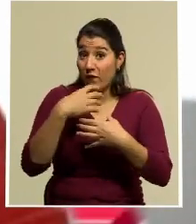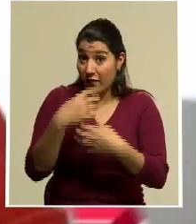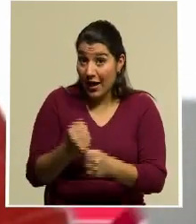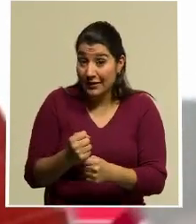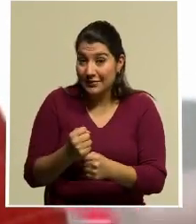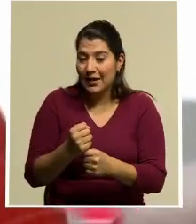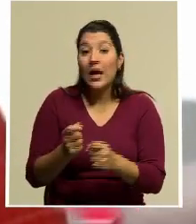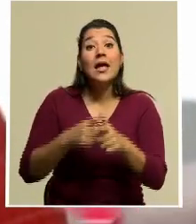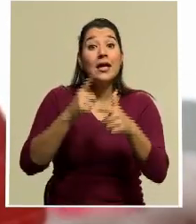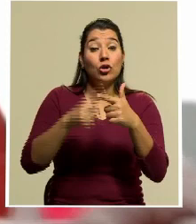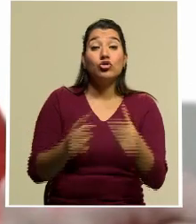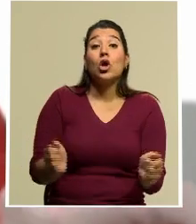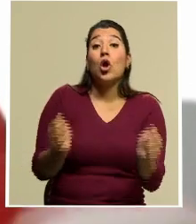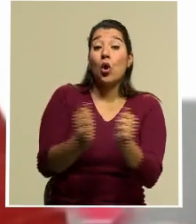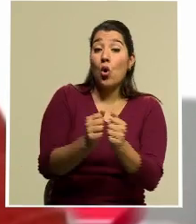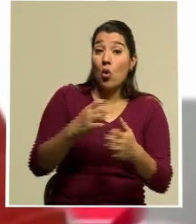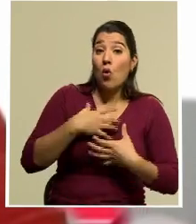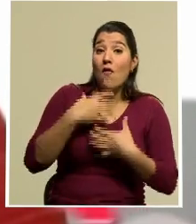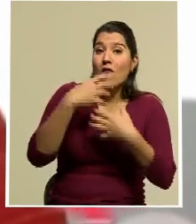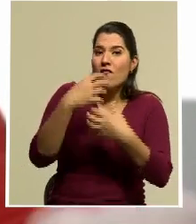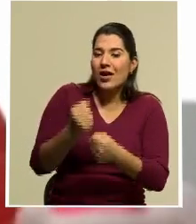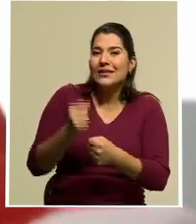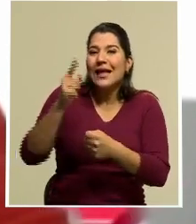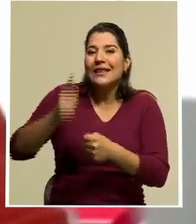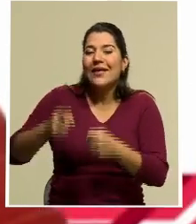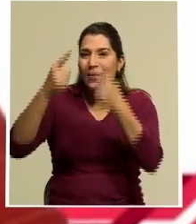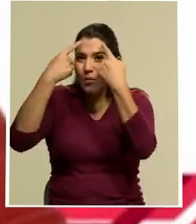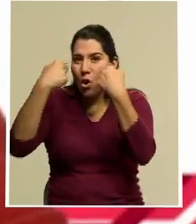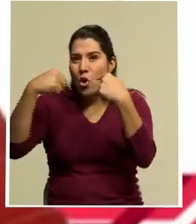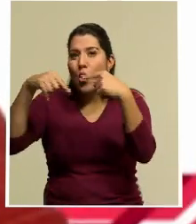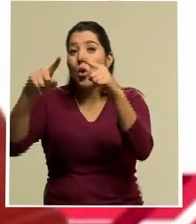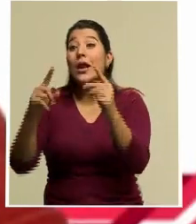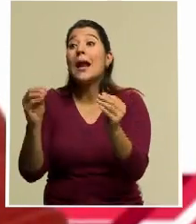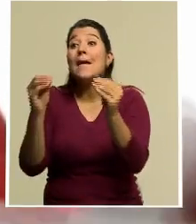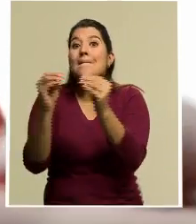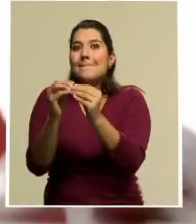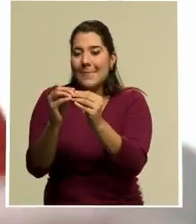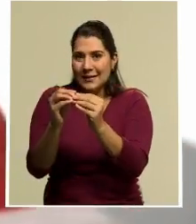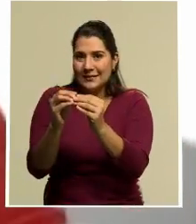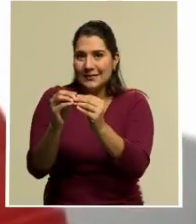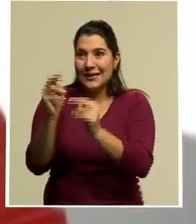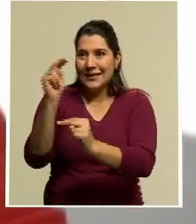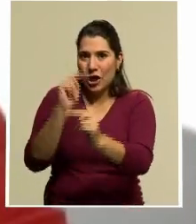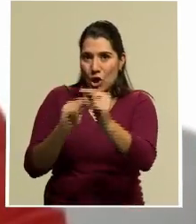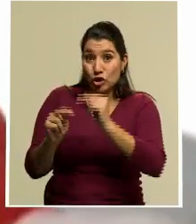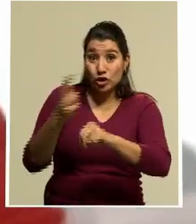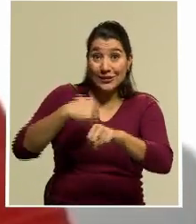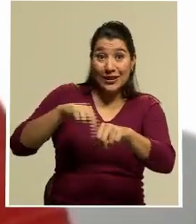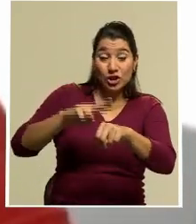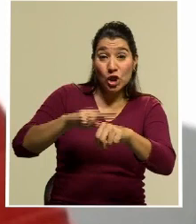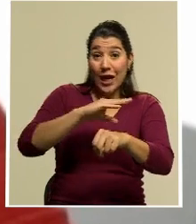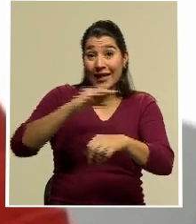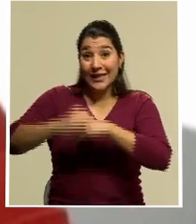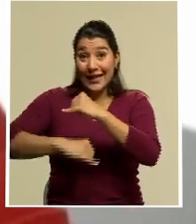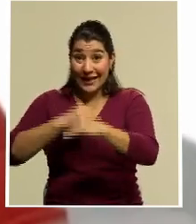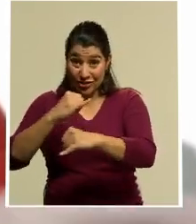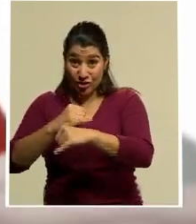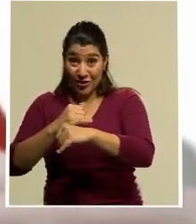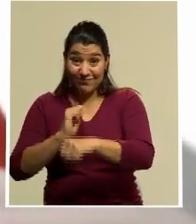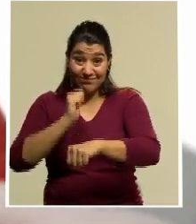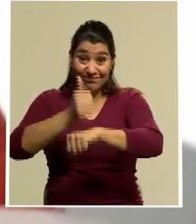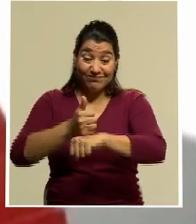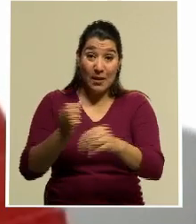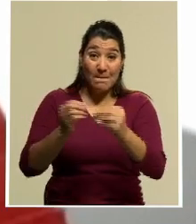con esa confianza un incremento en la inversión, tanto nacional como internacional. Desde el punto